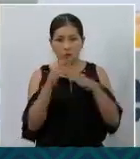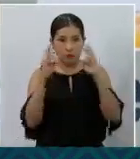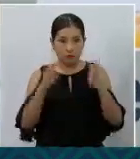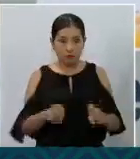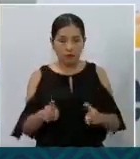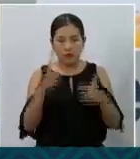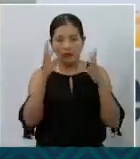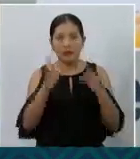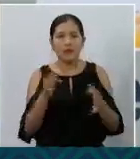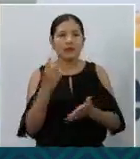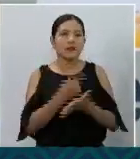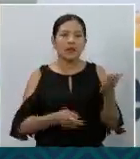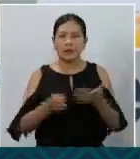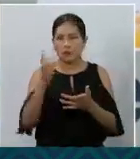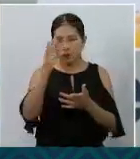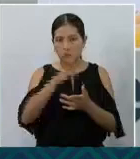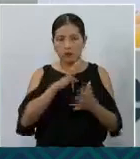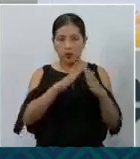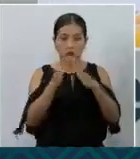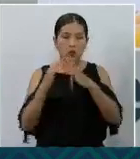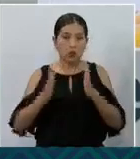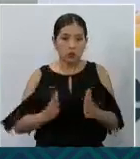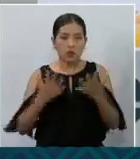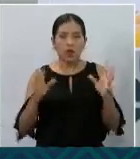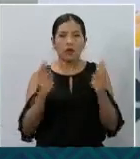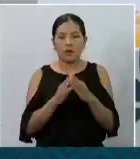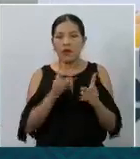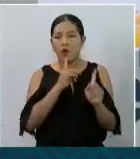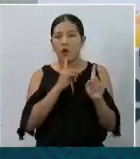que presuntamente este ciudadano habría dado